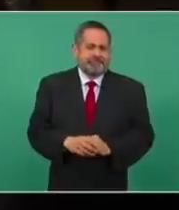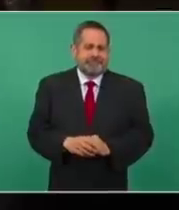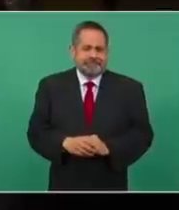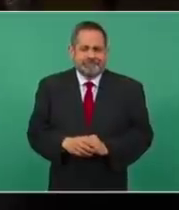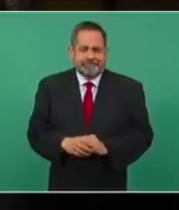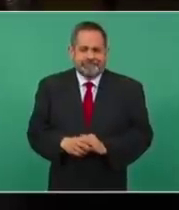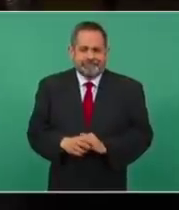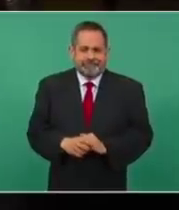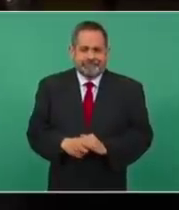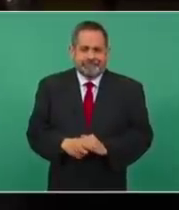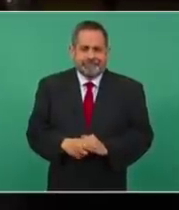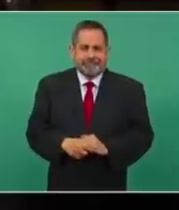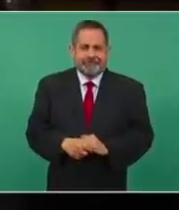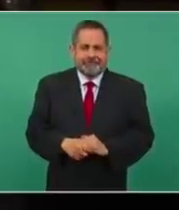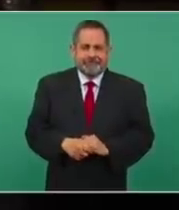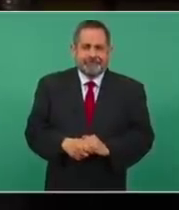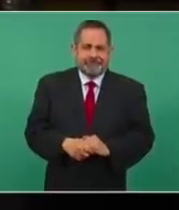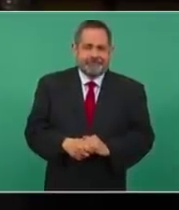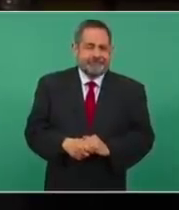O sea,